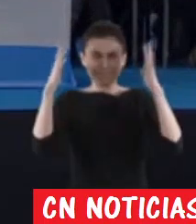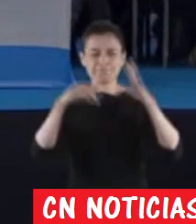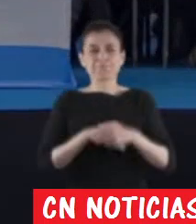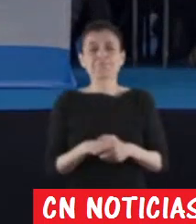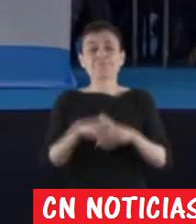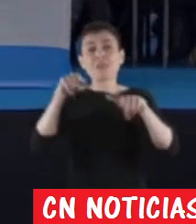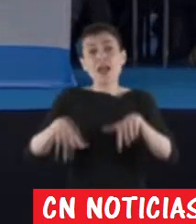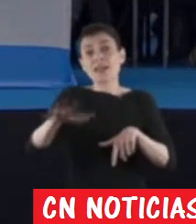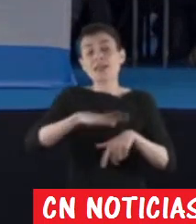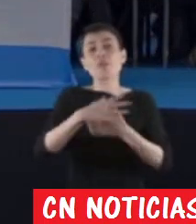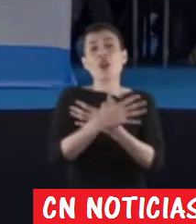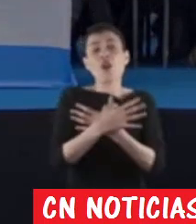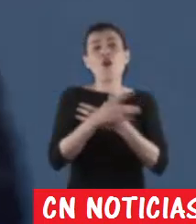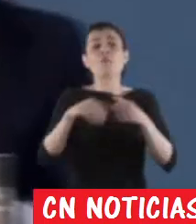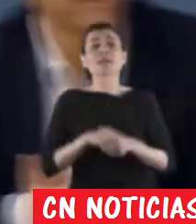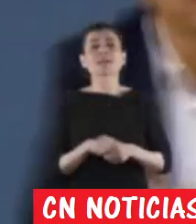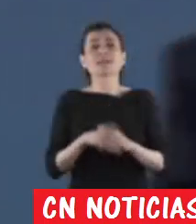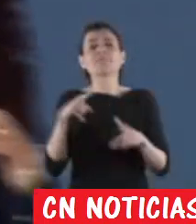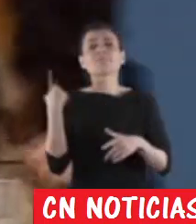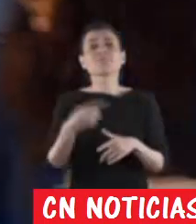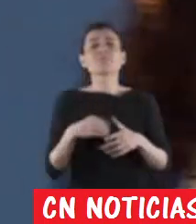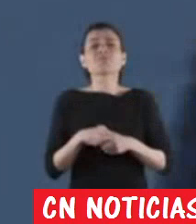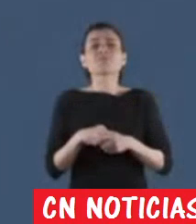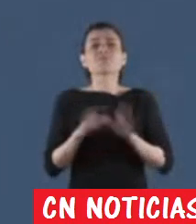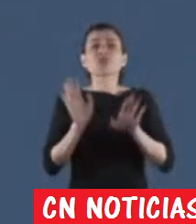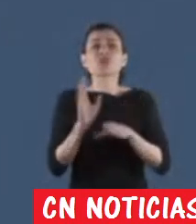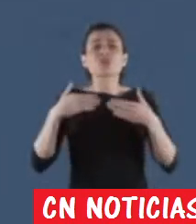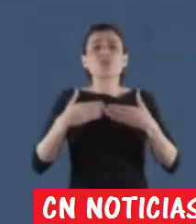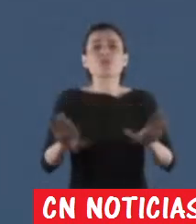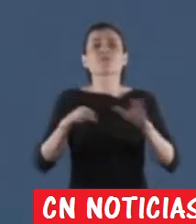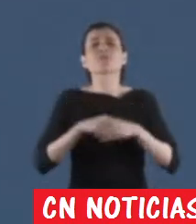Aquí en Lomas, donde hoy justamente estamos inaugurando